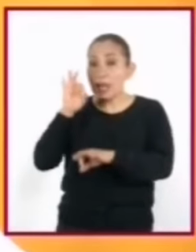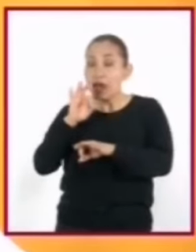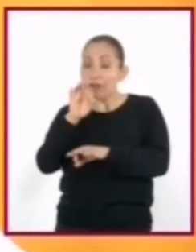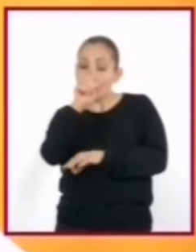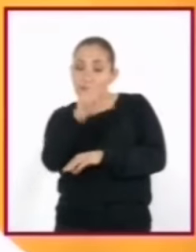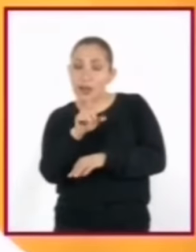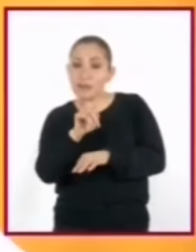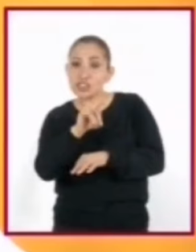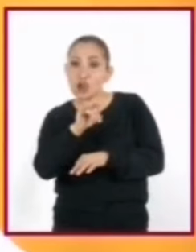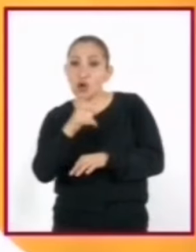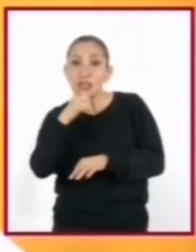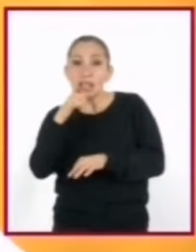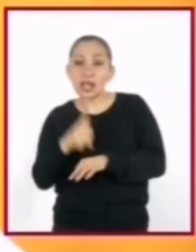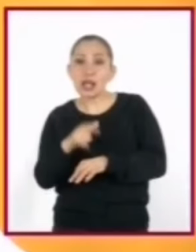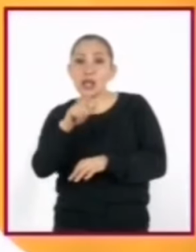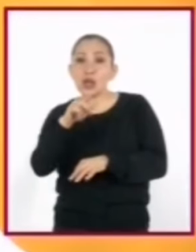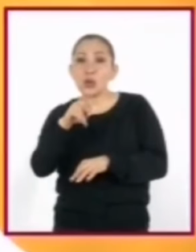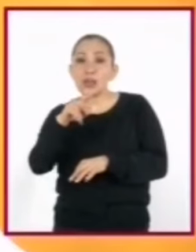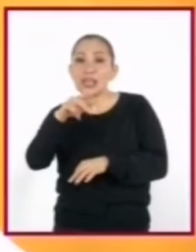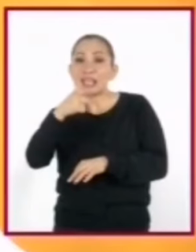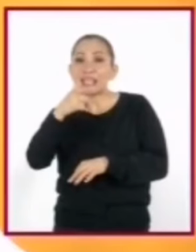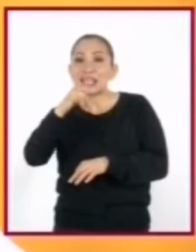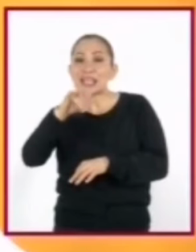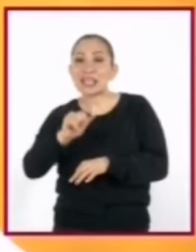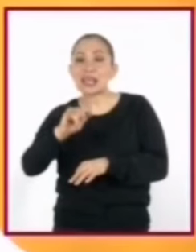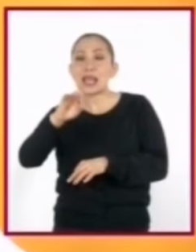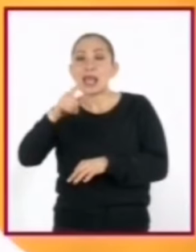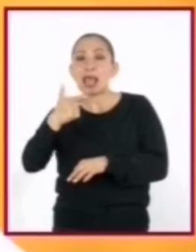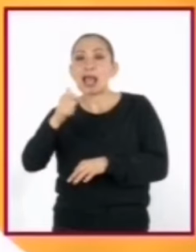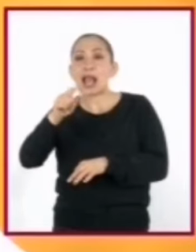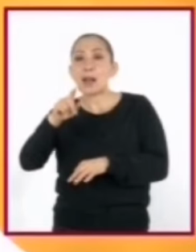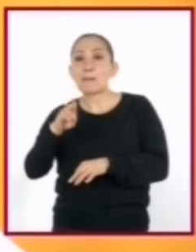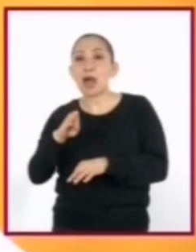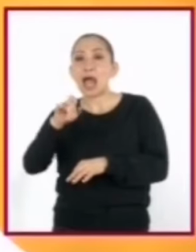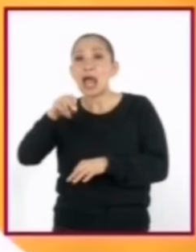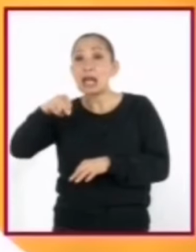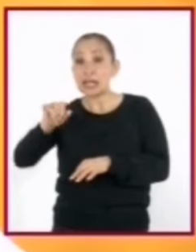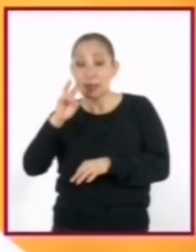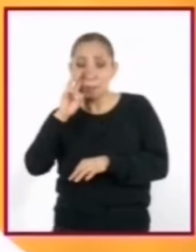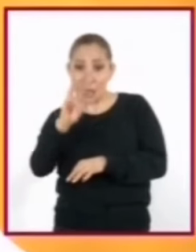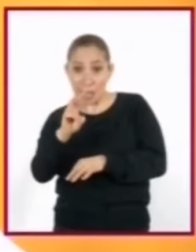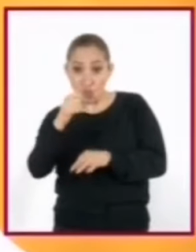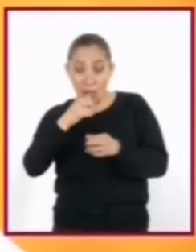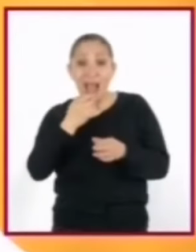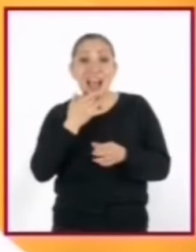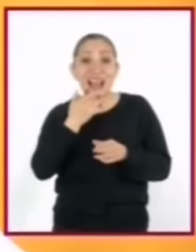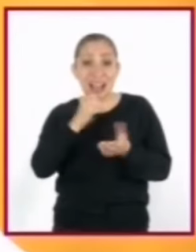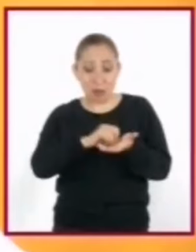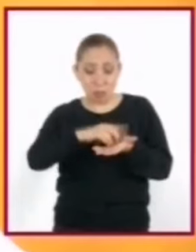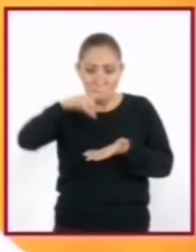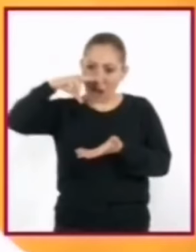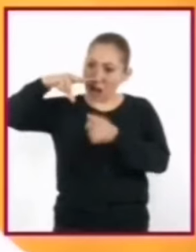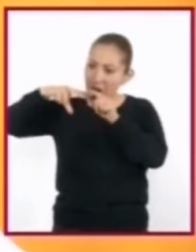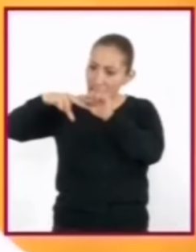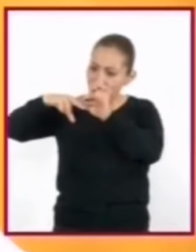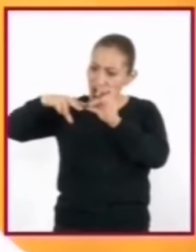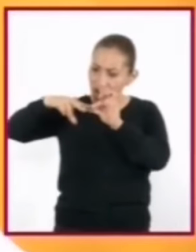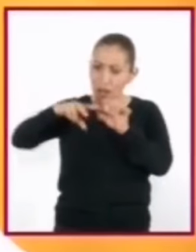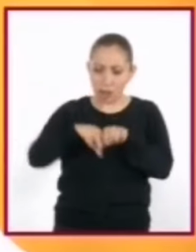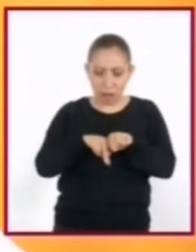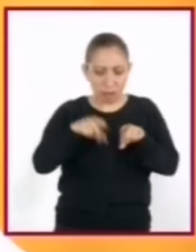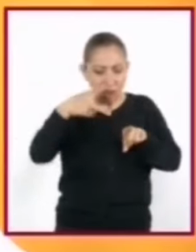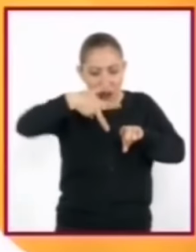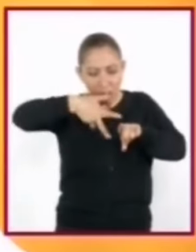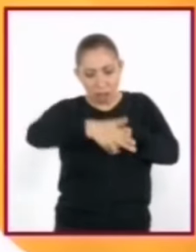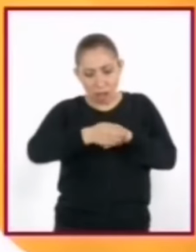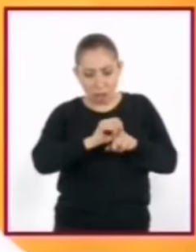fisiólogo italiano Luigi Galvani, al observar que el anca de una rana, aún separada del resto